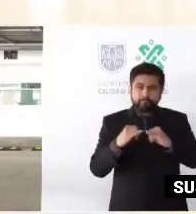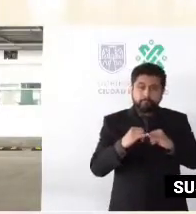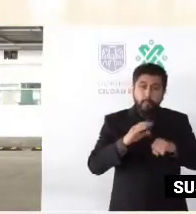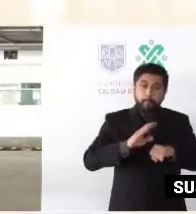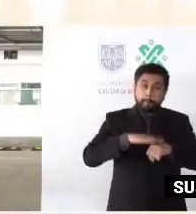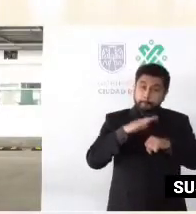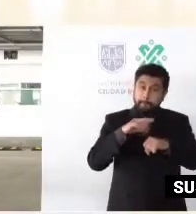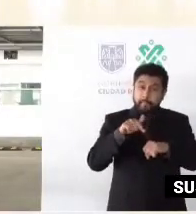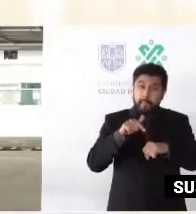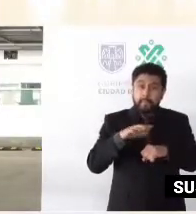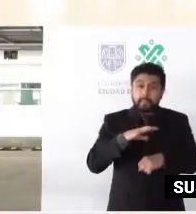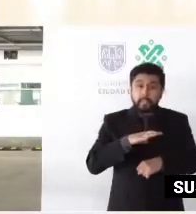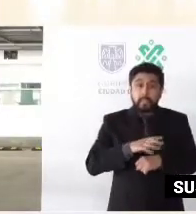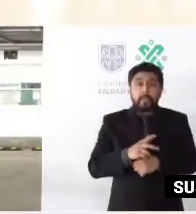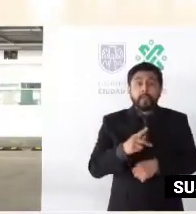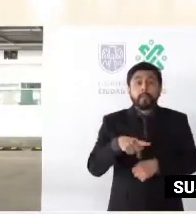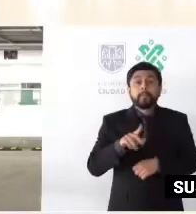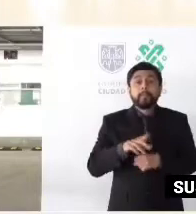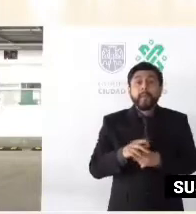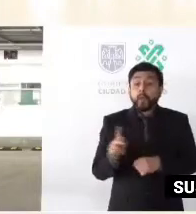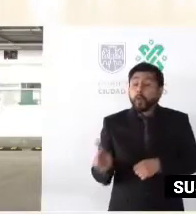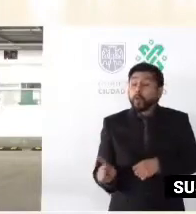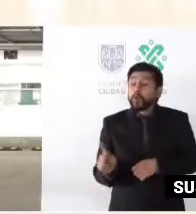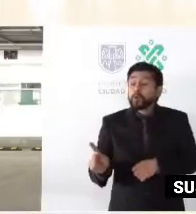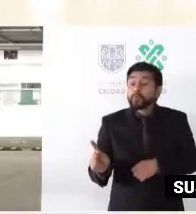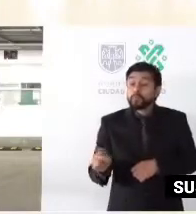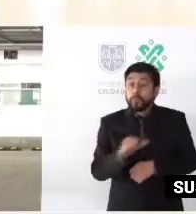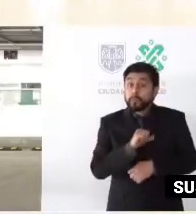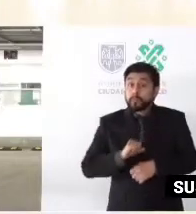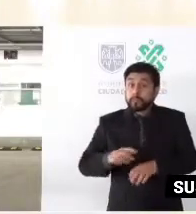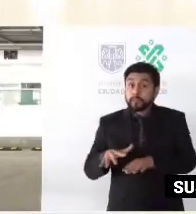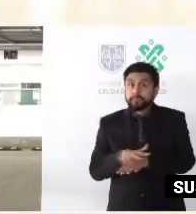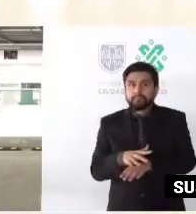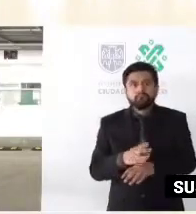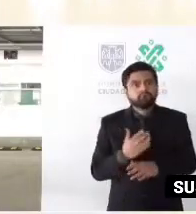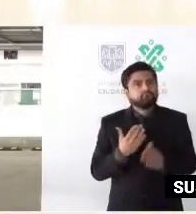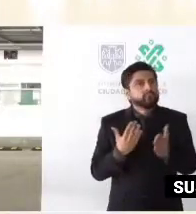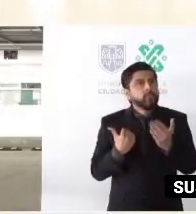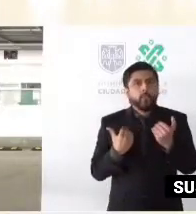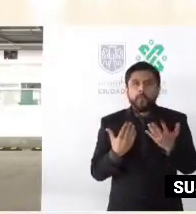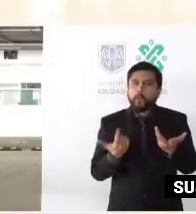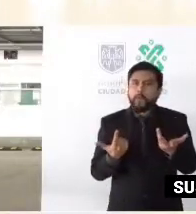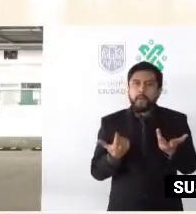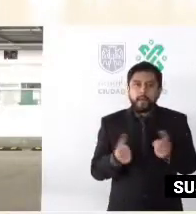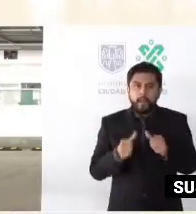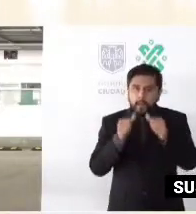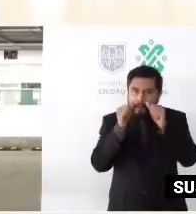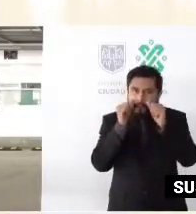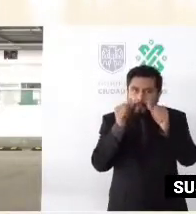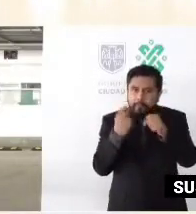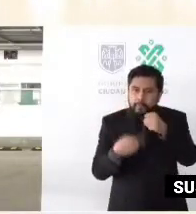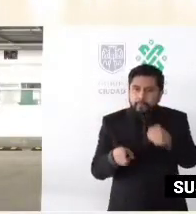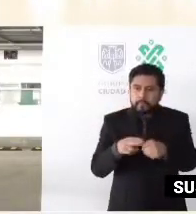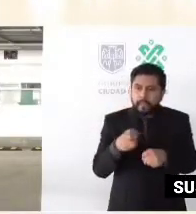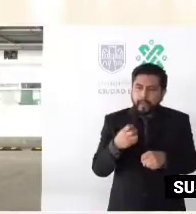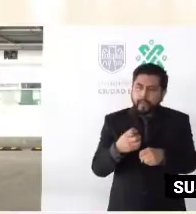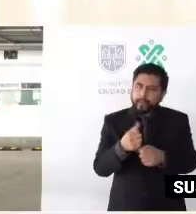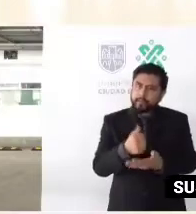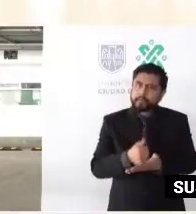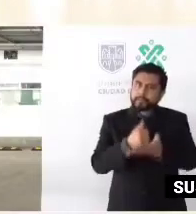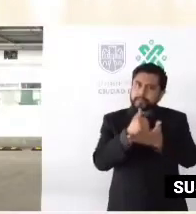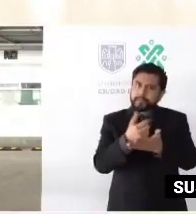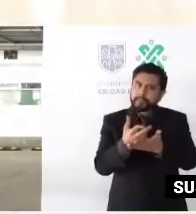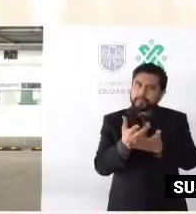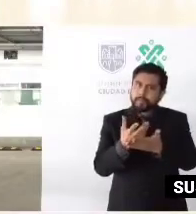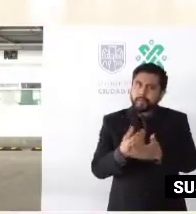salud, pero particularmente los pueblos de Tlalpan no tenían esta atención a la salud que era indispensable y